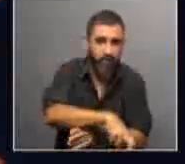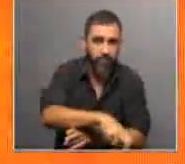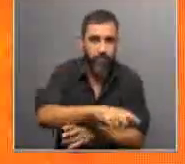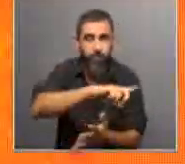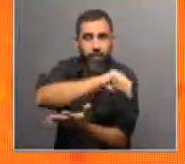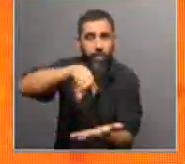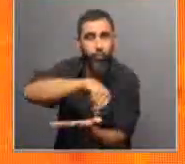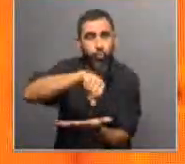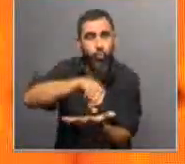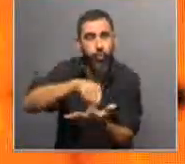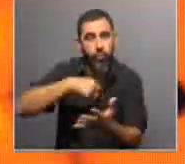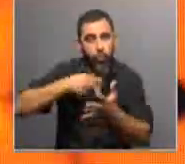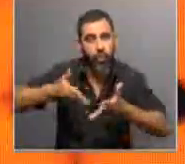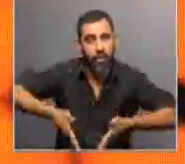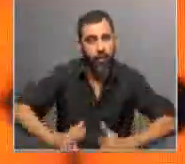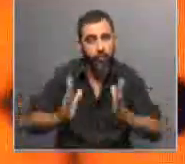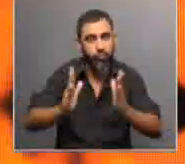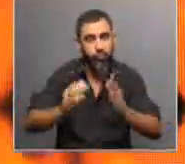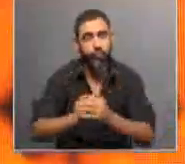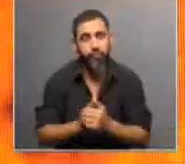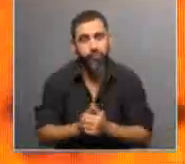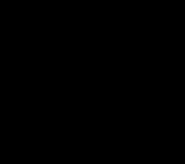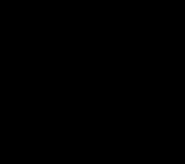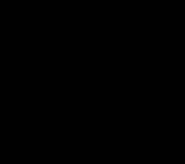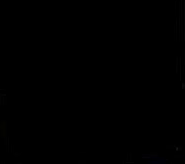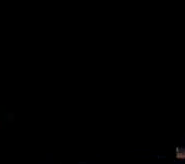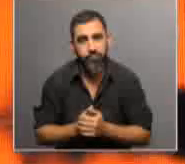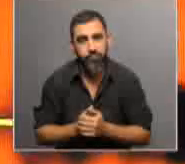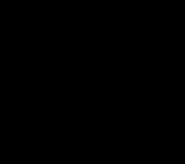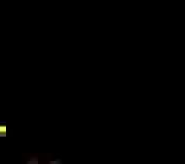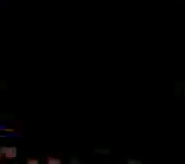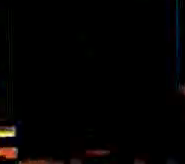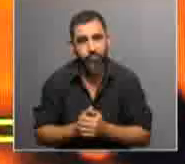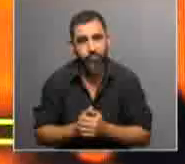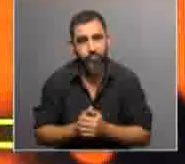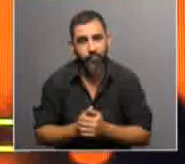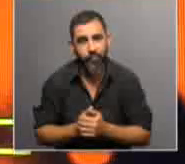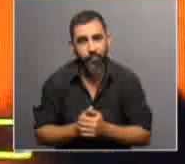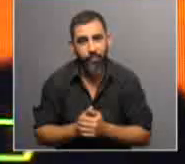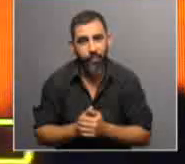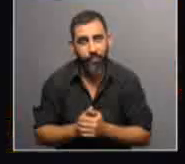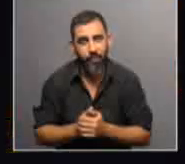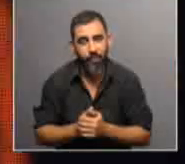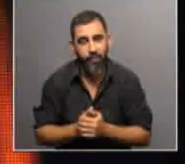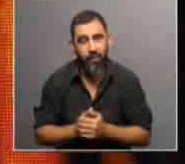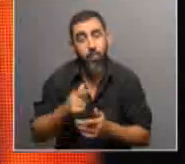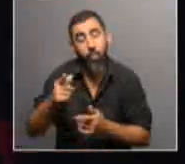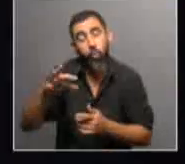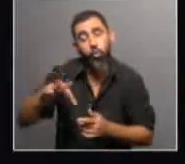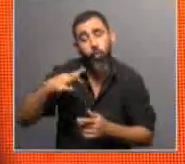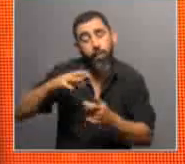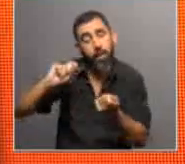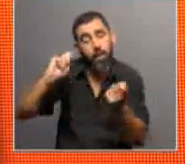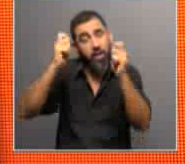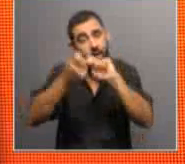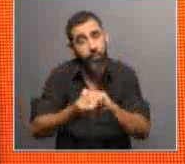en mi ciudad natal. ¿Entendés? Claro. Okay. Ese mismo, ¿entendés? Bueno, está. Pero bueno, tu vida ha cambiado y